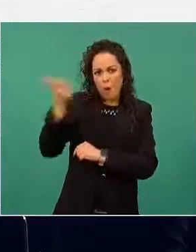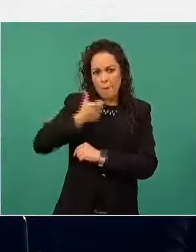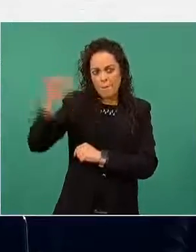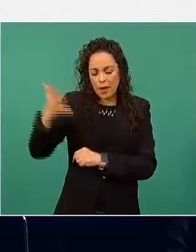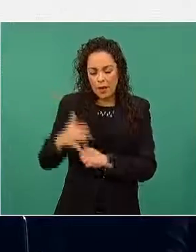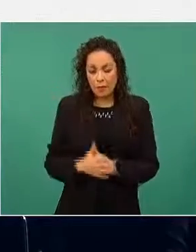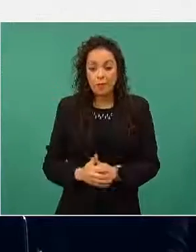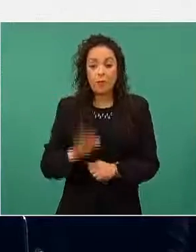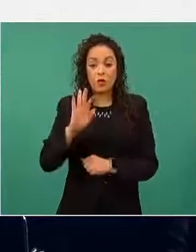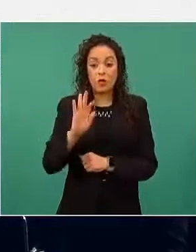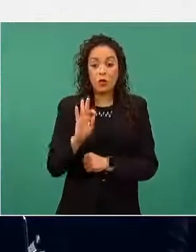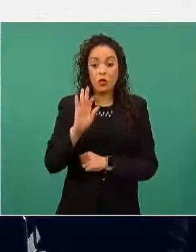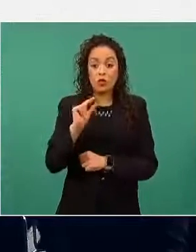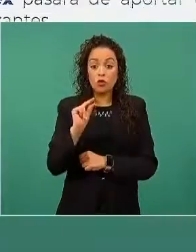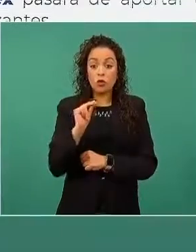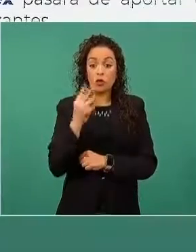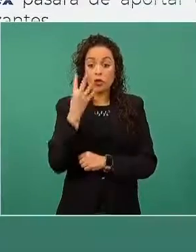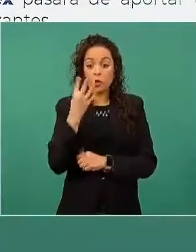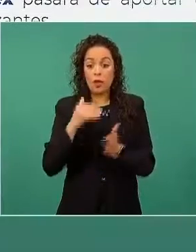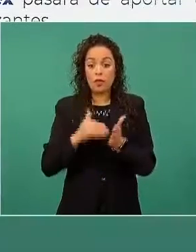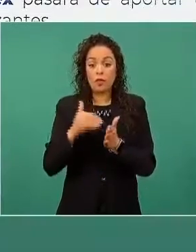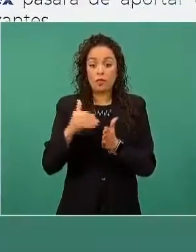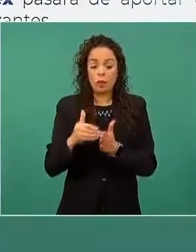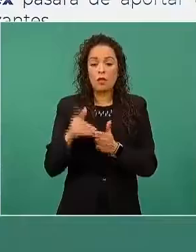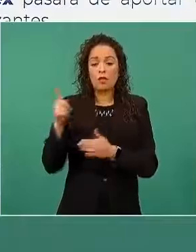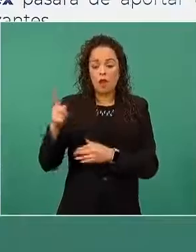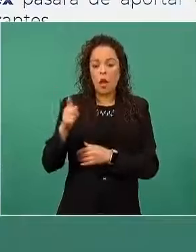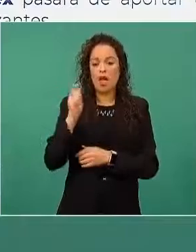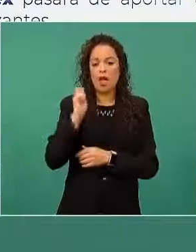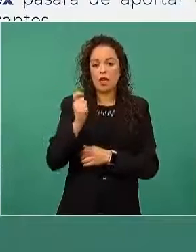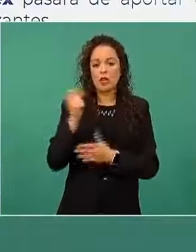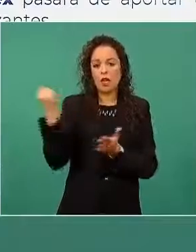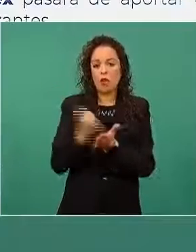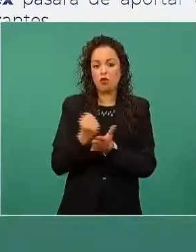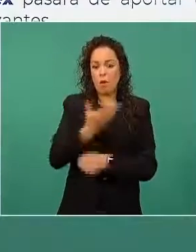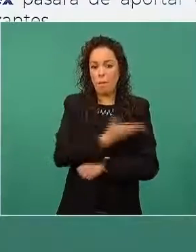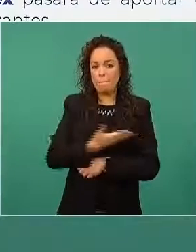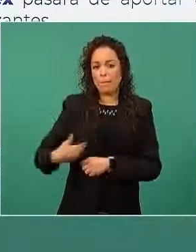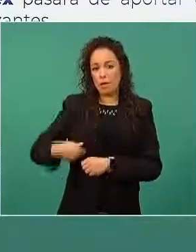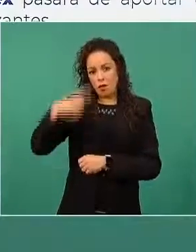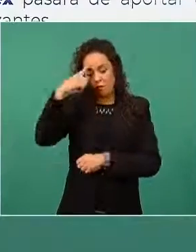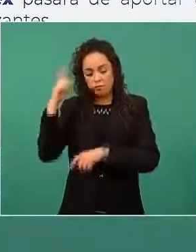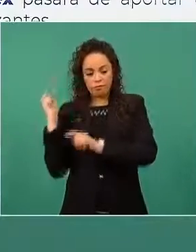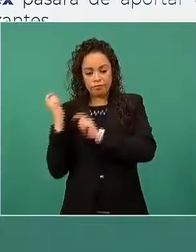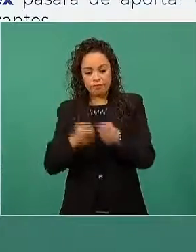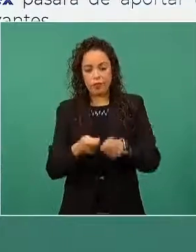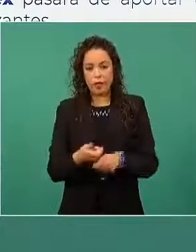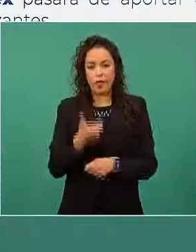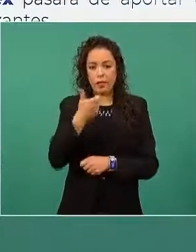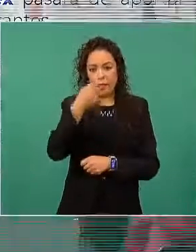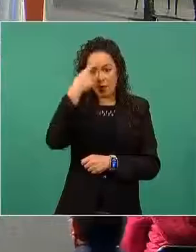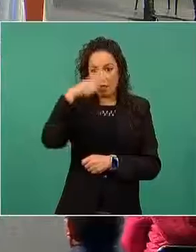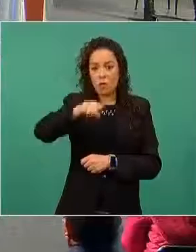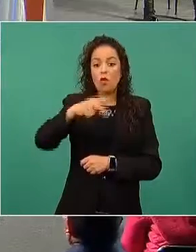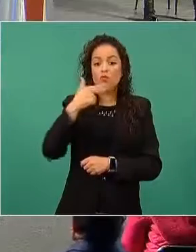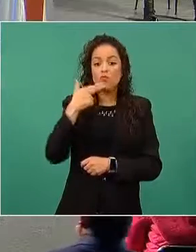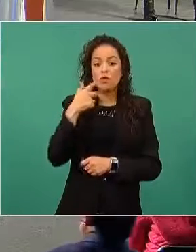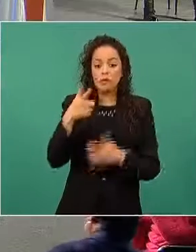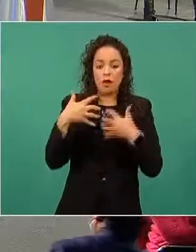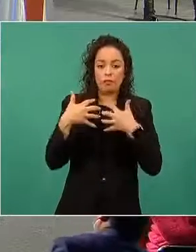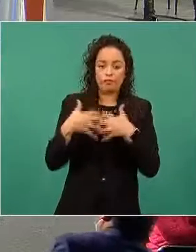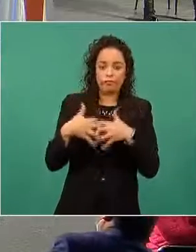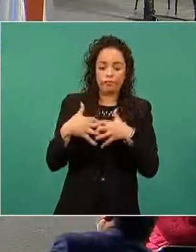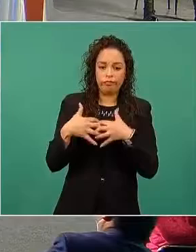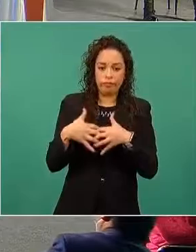millones de una capitalización que autorizó el presidente de la República. Esto va a generar que vamos a operar en